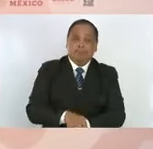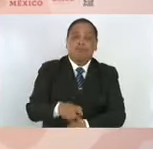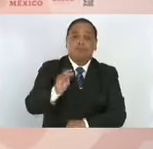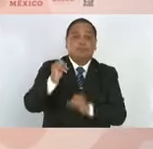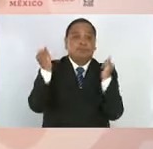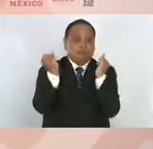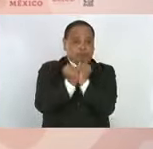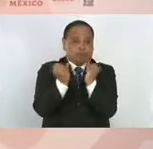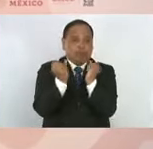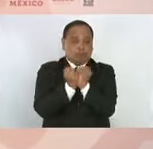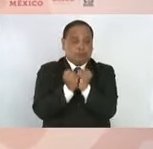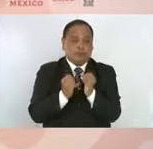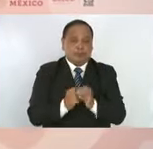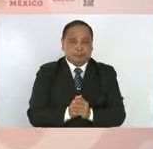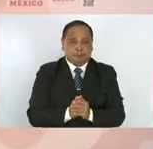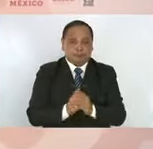indicaron,